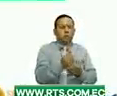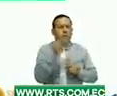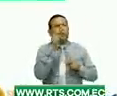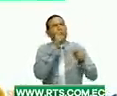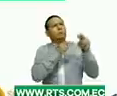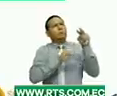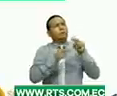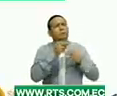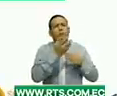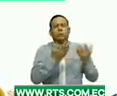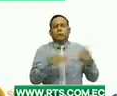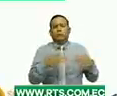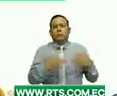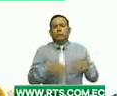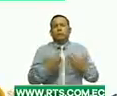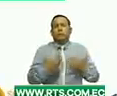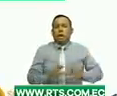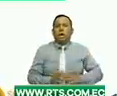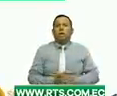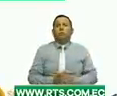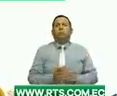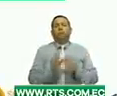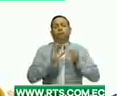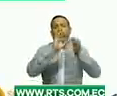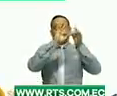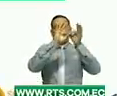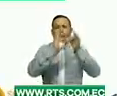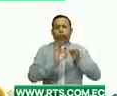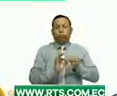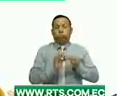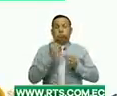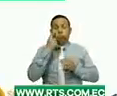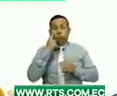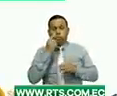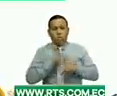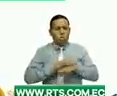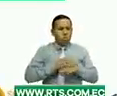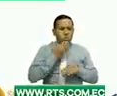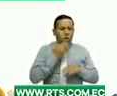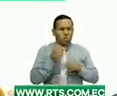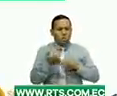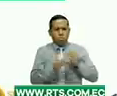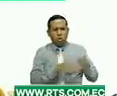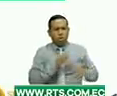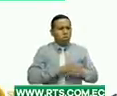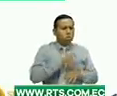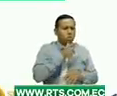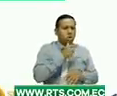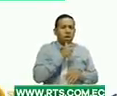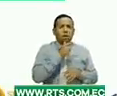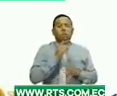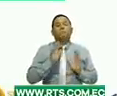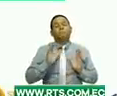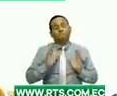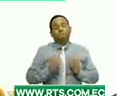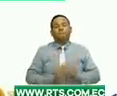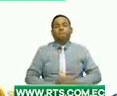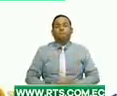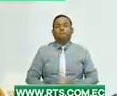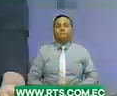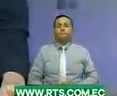de la infraestructura eléctrica y así también esclarecer las circunstancias del lamentable deceso. Informó Roselena